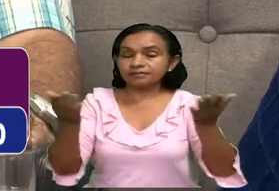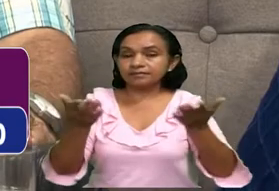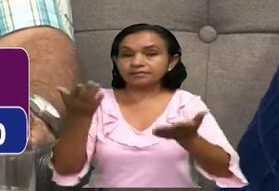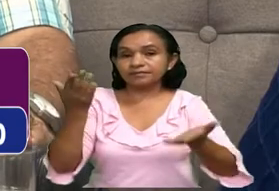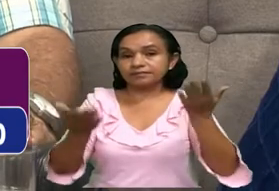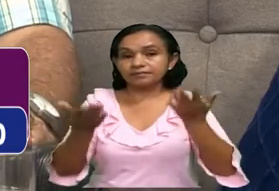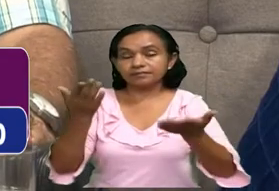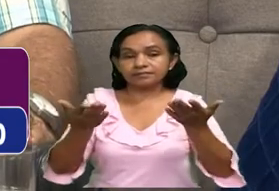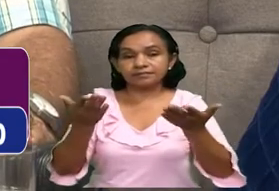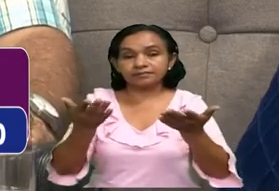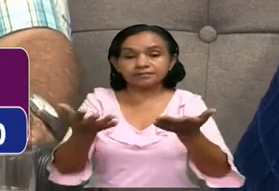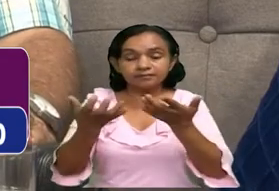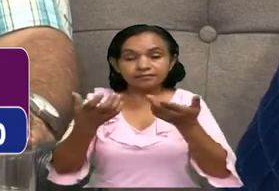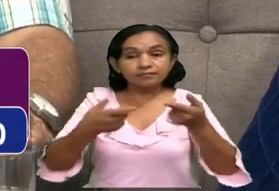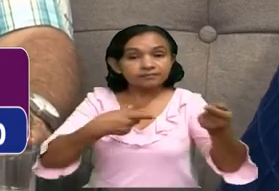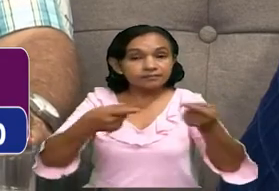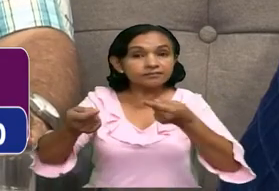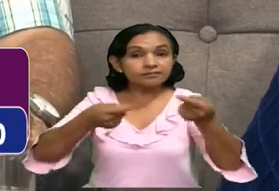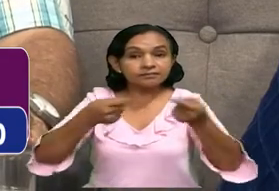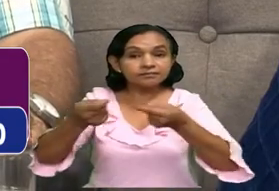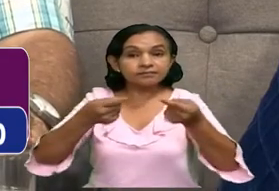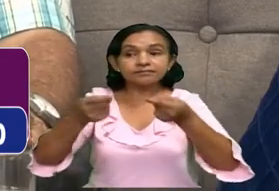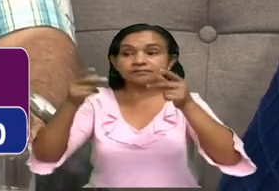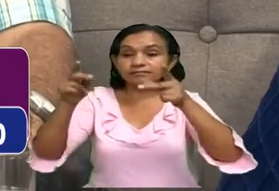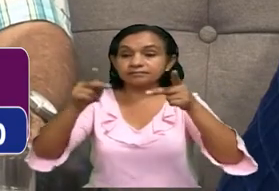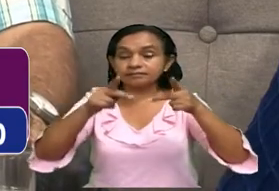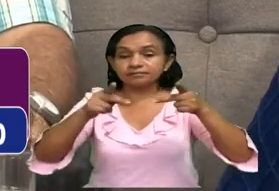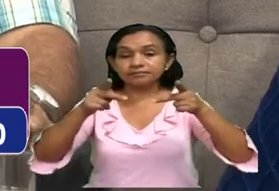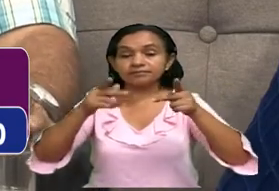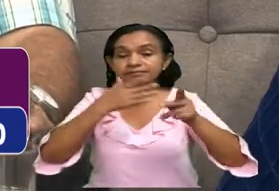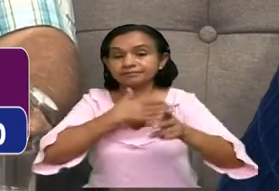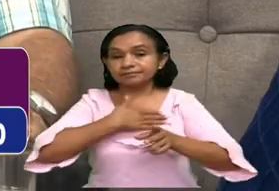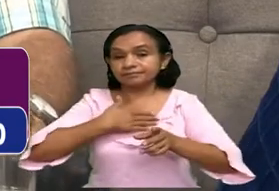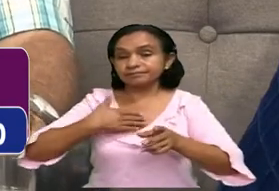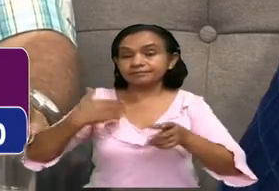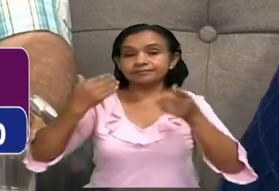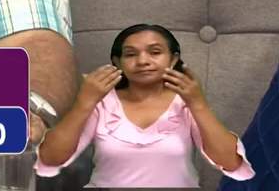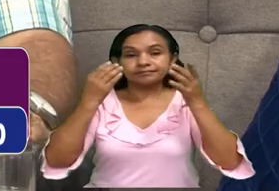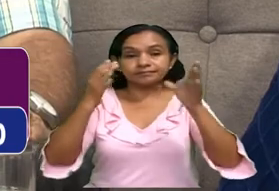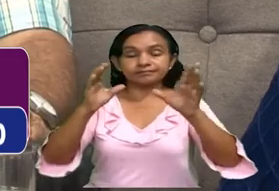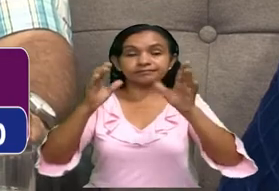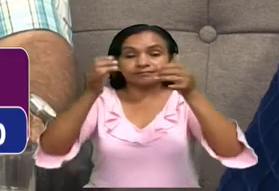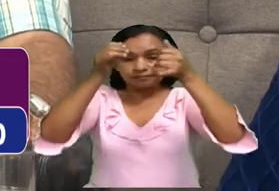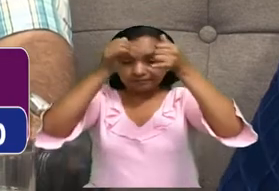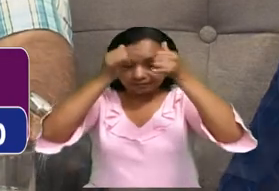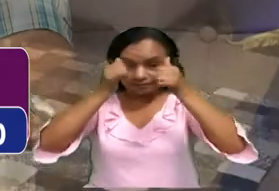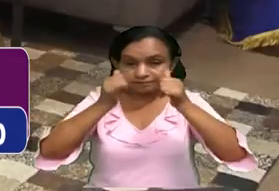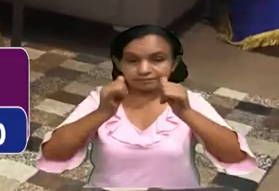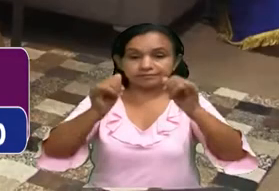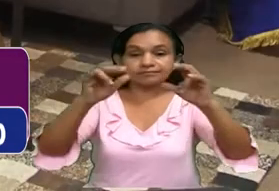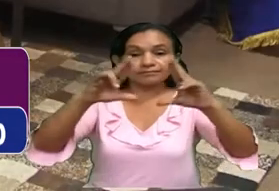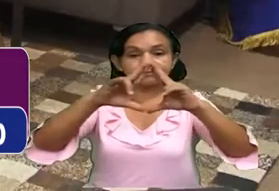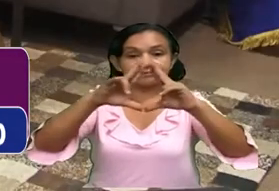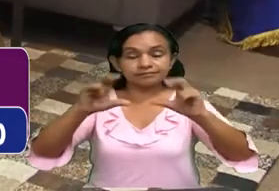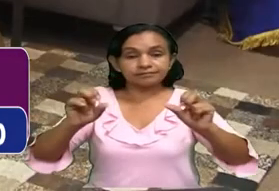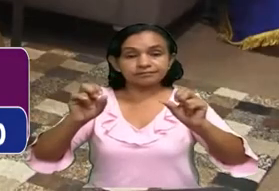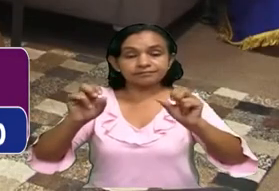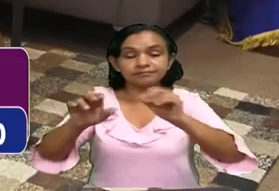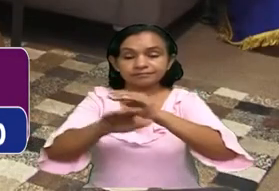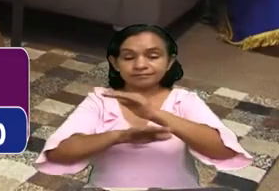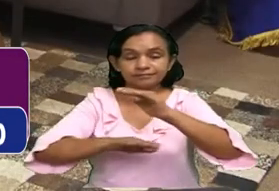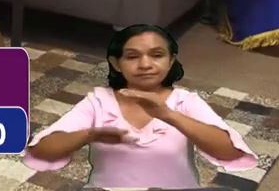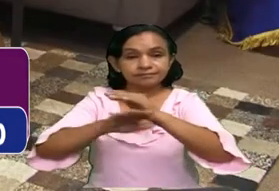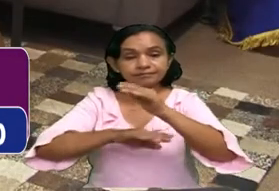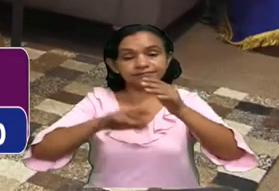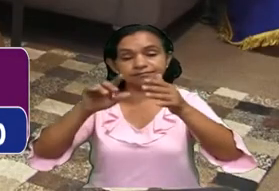digamos, ofensiva comercial con productos de mayor calidad en el tema de la ganadería nicaragüense. Entonces, básicamente, esas